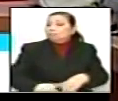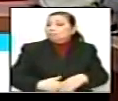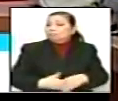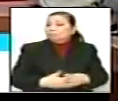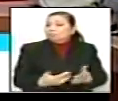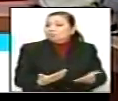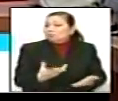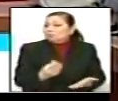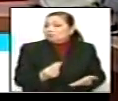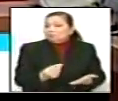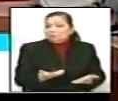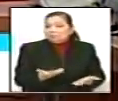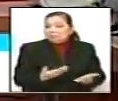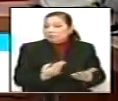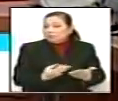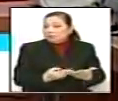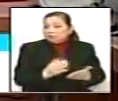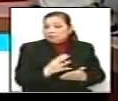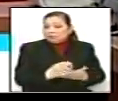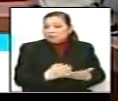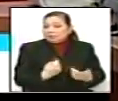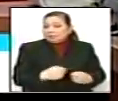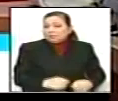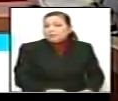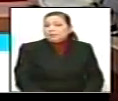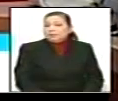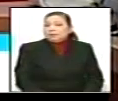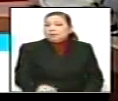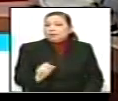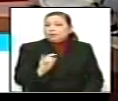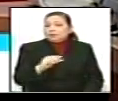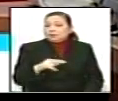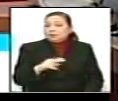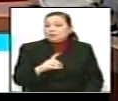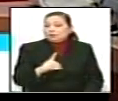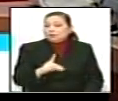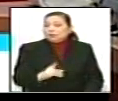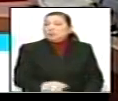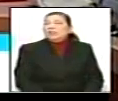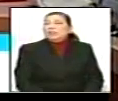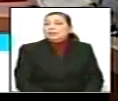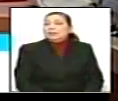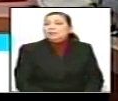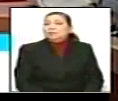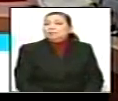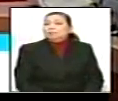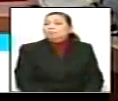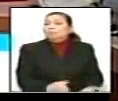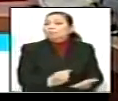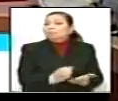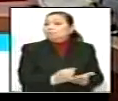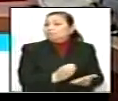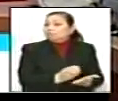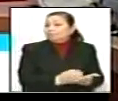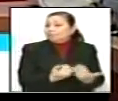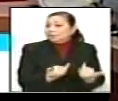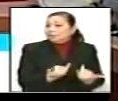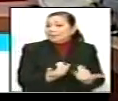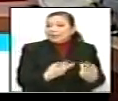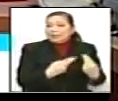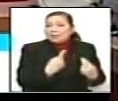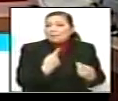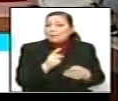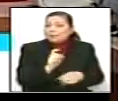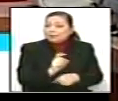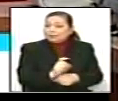una entidad que no reúne los requisitos mínimos exigibles por la SUNEDU. Entonces, ¿con quién estaríamos contratando estos encargos